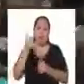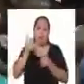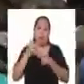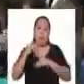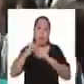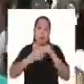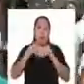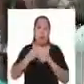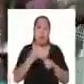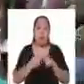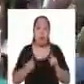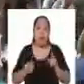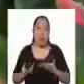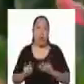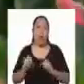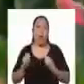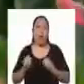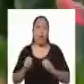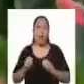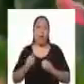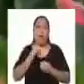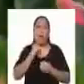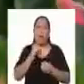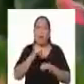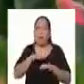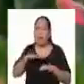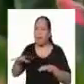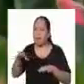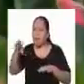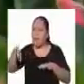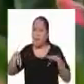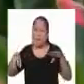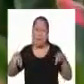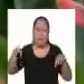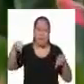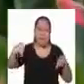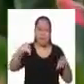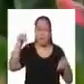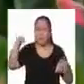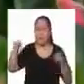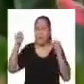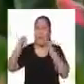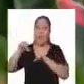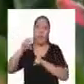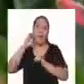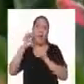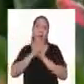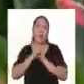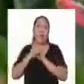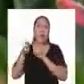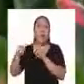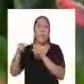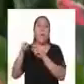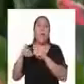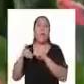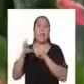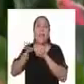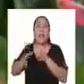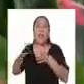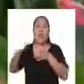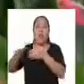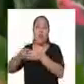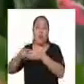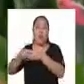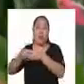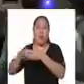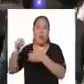por qué ese avance no ocurrió en algunas zonas que después fueron, digamos, un lugar de catástrofe, como Mesa Redonda, ¿no? Y Mesa